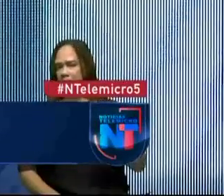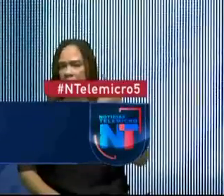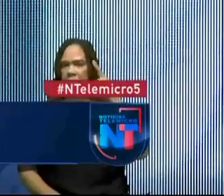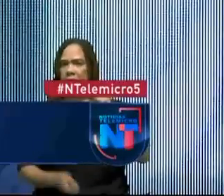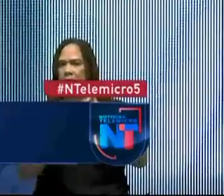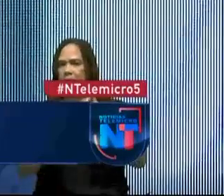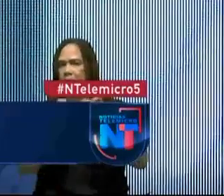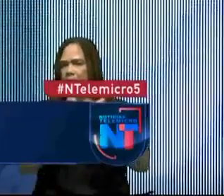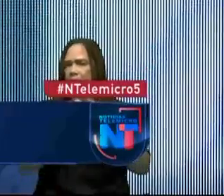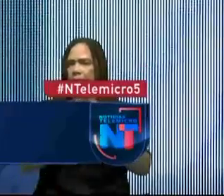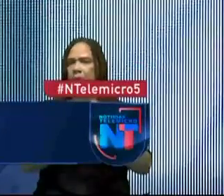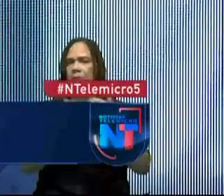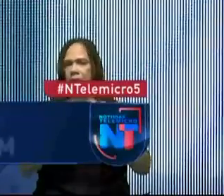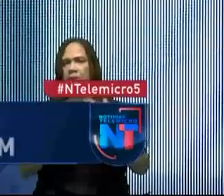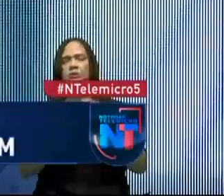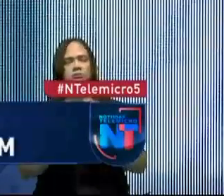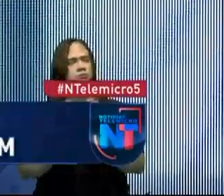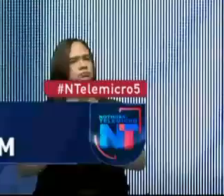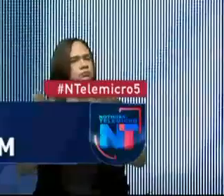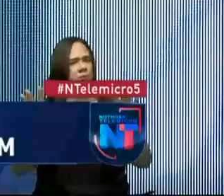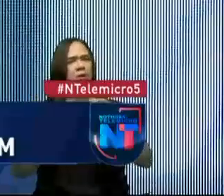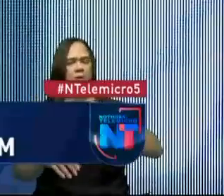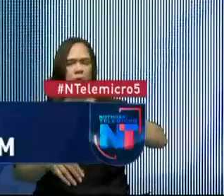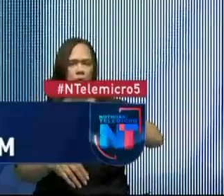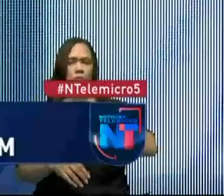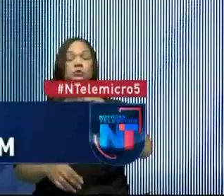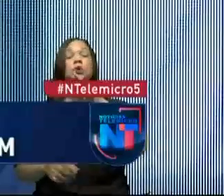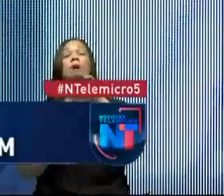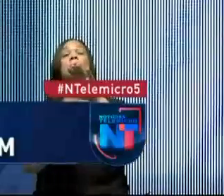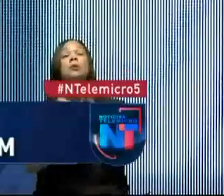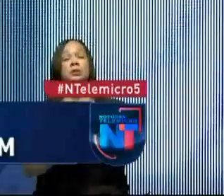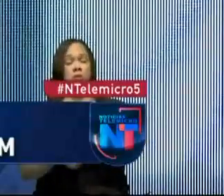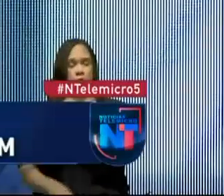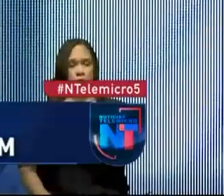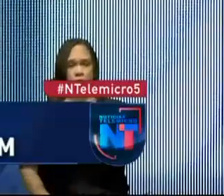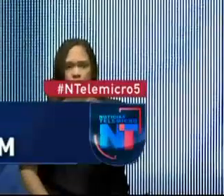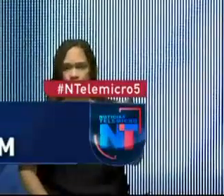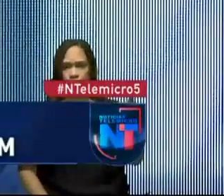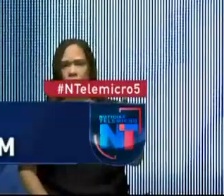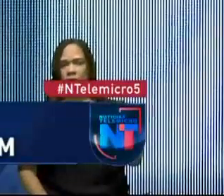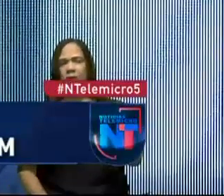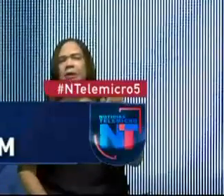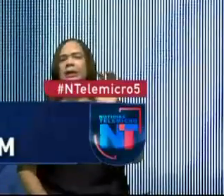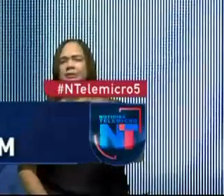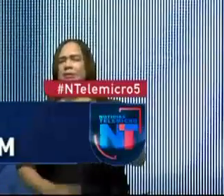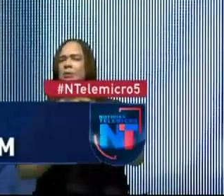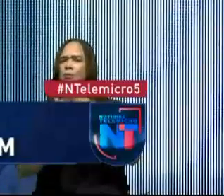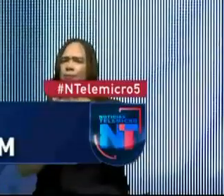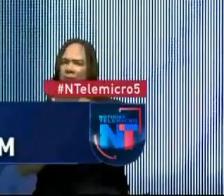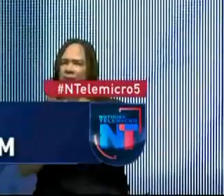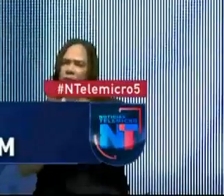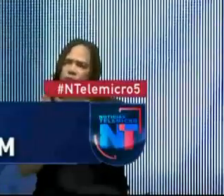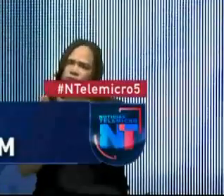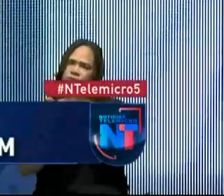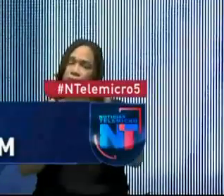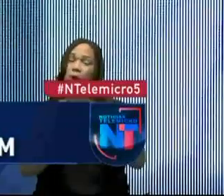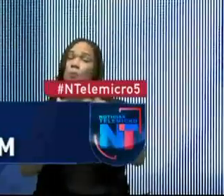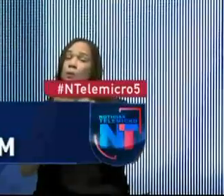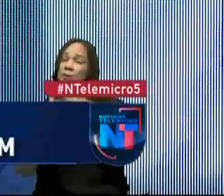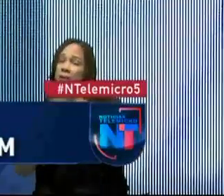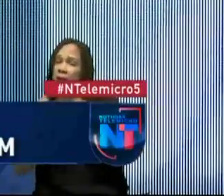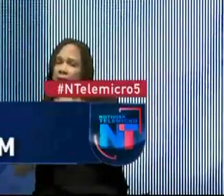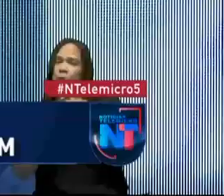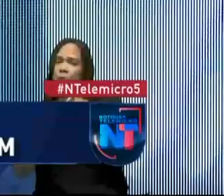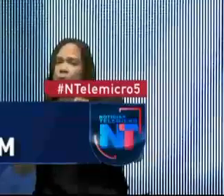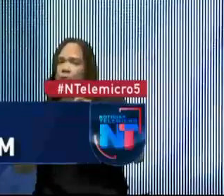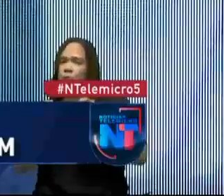las reformas Y eso muy claramente nos nosotros se lo habíamos prometido a ellos que esta iba a ser un periodo por lo menos este primer año un periodo de